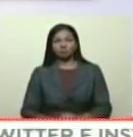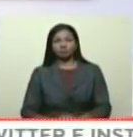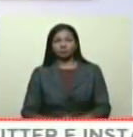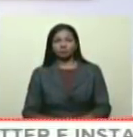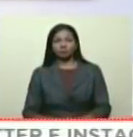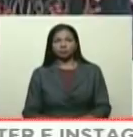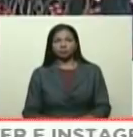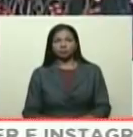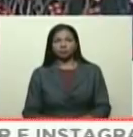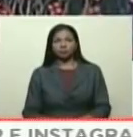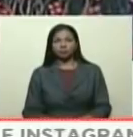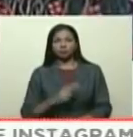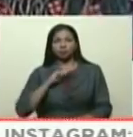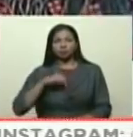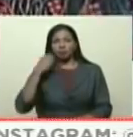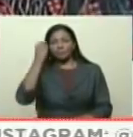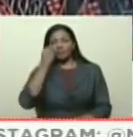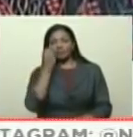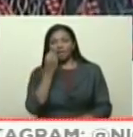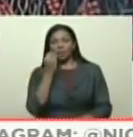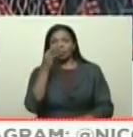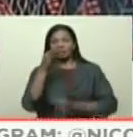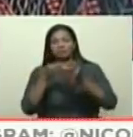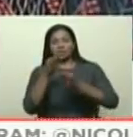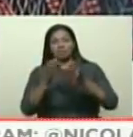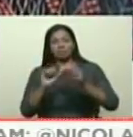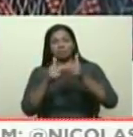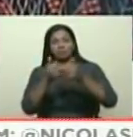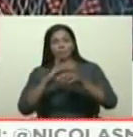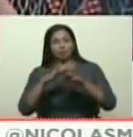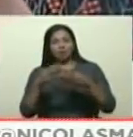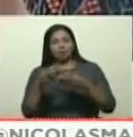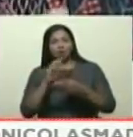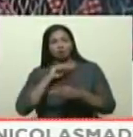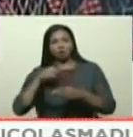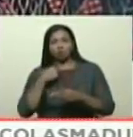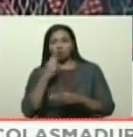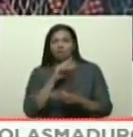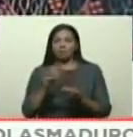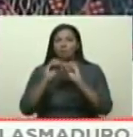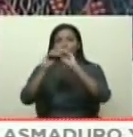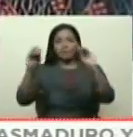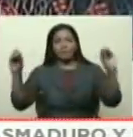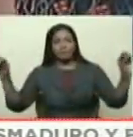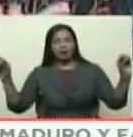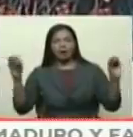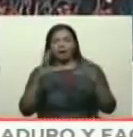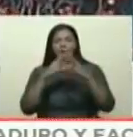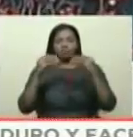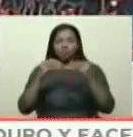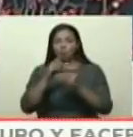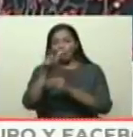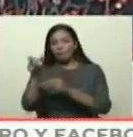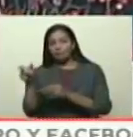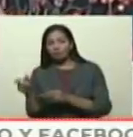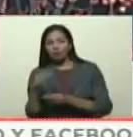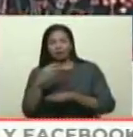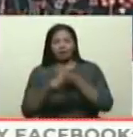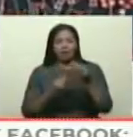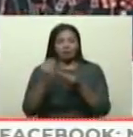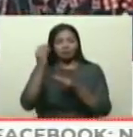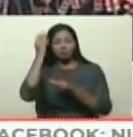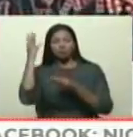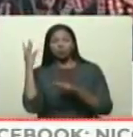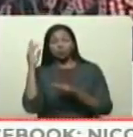Nosotros lo tenemos planteado para el mes de septiembre, porque en este espacio queremos convocar a todos los creadores también que